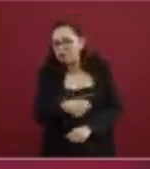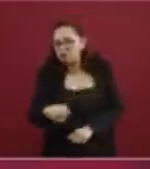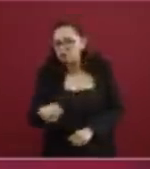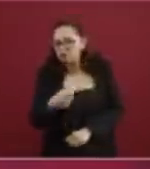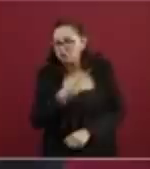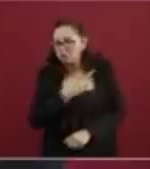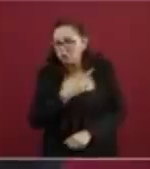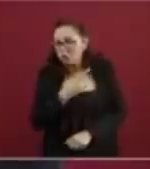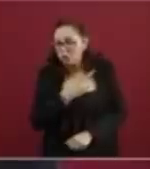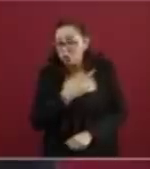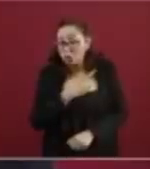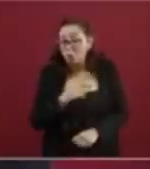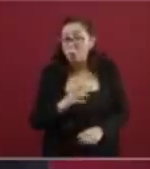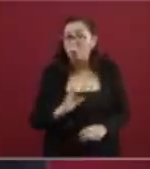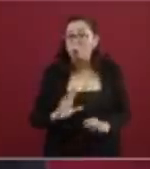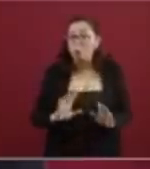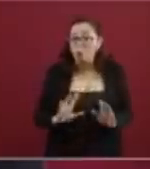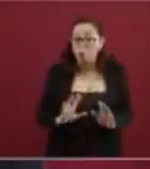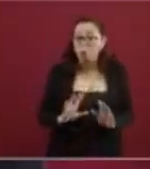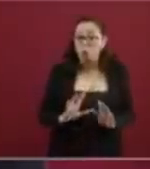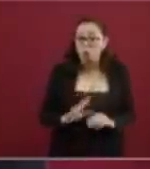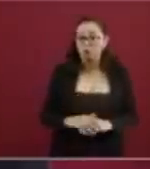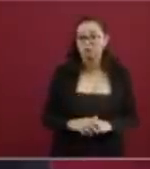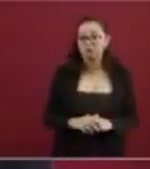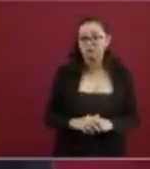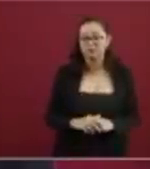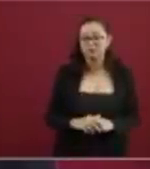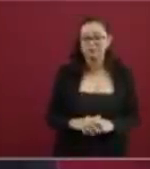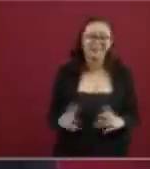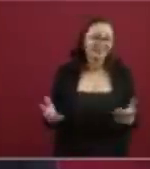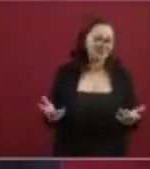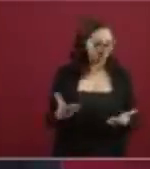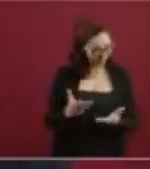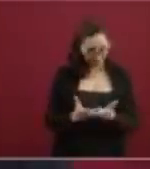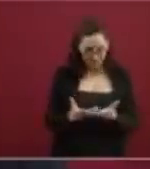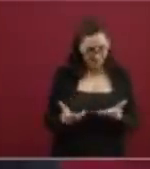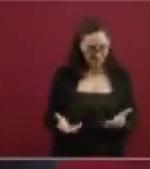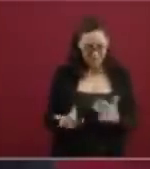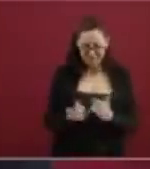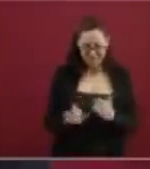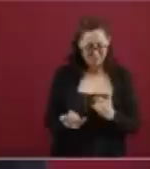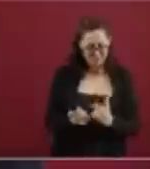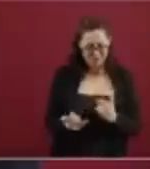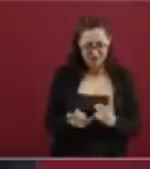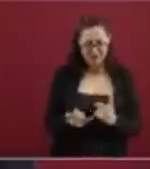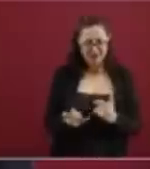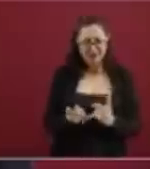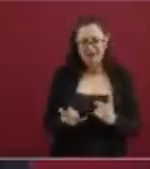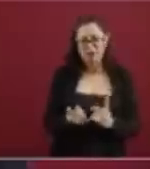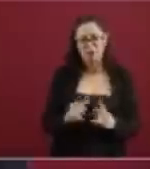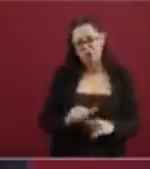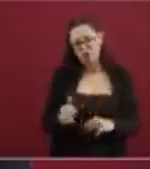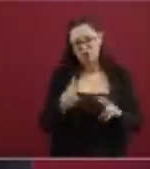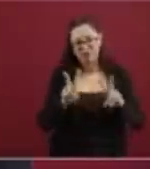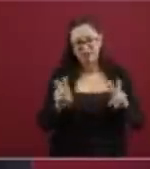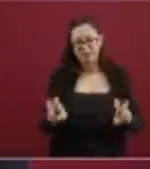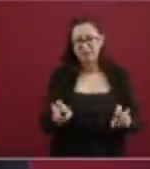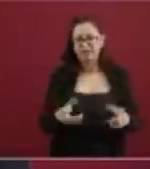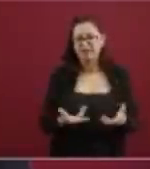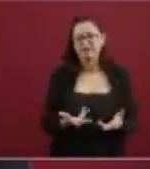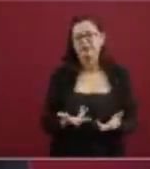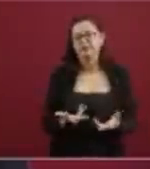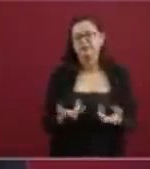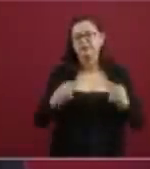todavía asuntos más indignos, de que el trabajador,